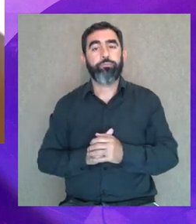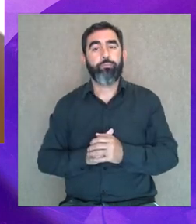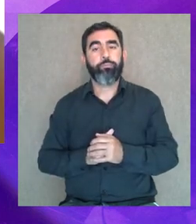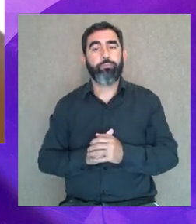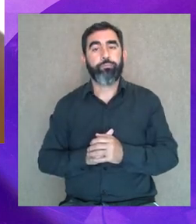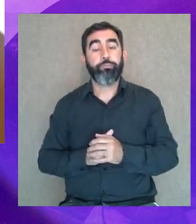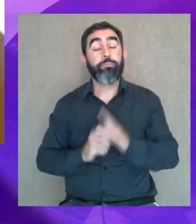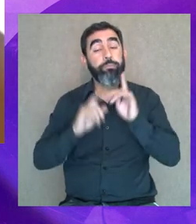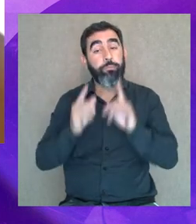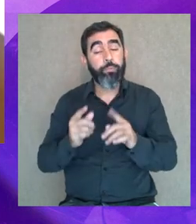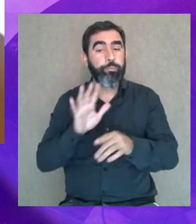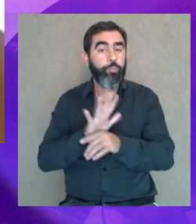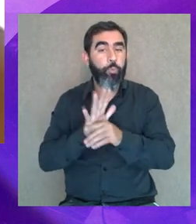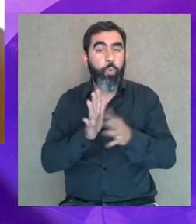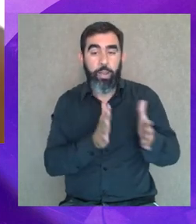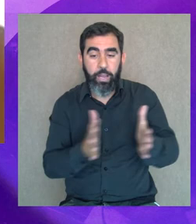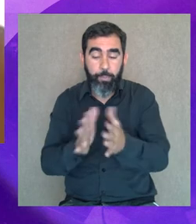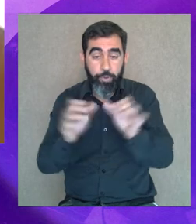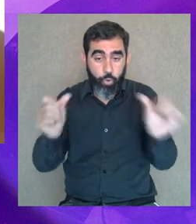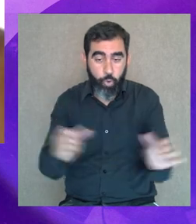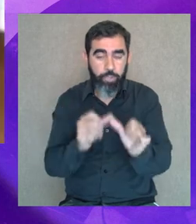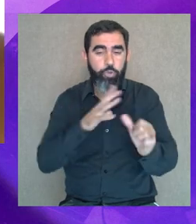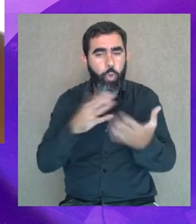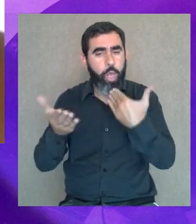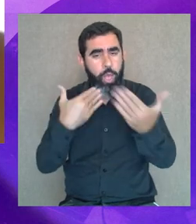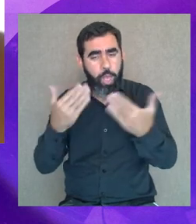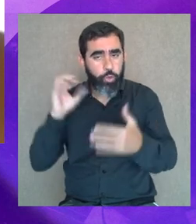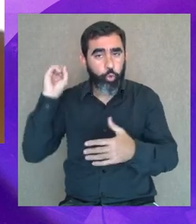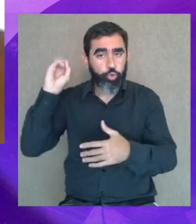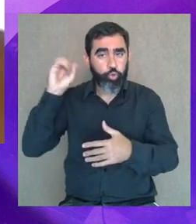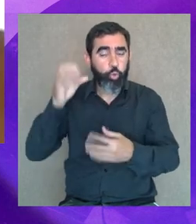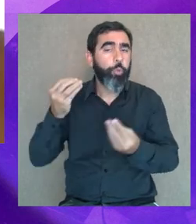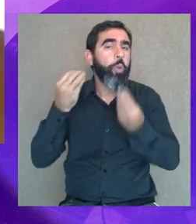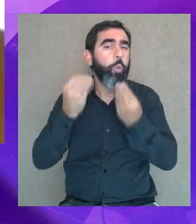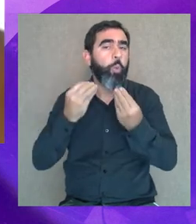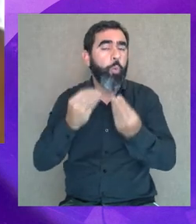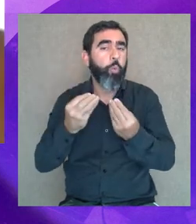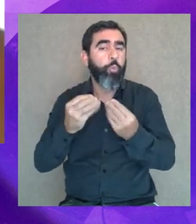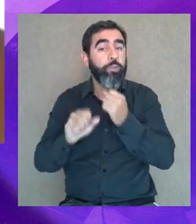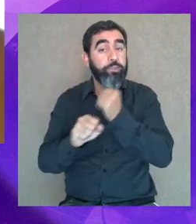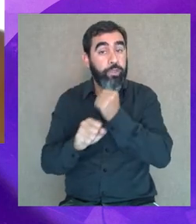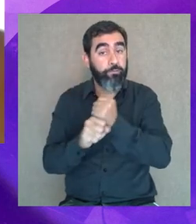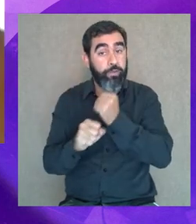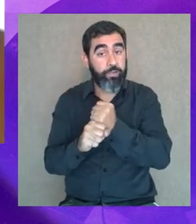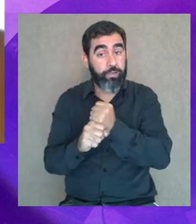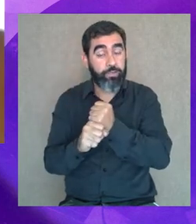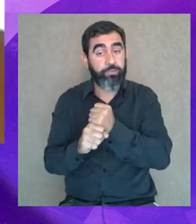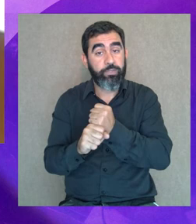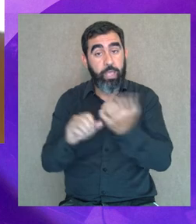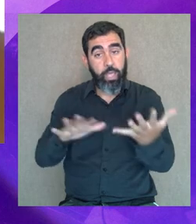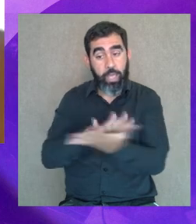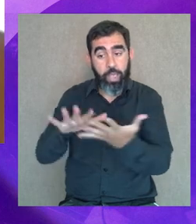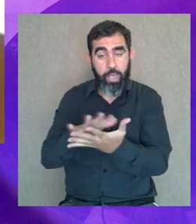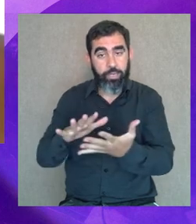por eso creo que está el camino hasta como haciéndose estuve en una charla se les sobre con respecto a cómo cómo trabajar eso dentro de